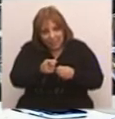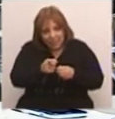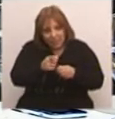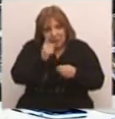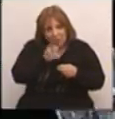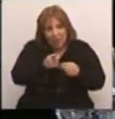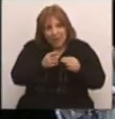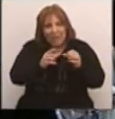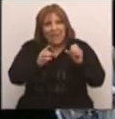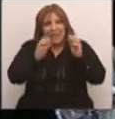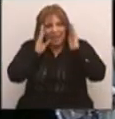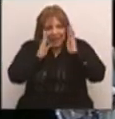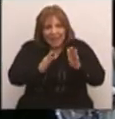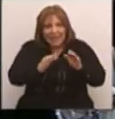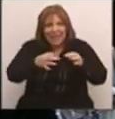dedicación exclusiva?